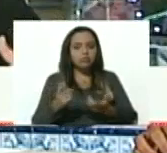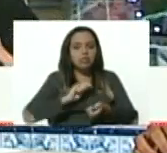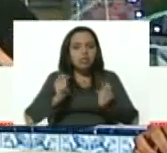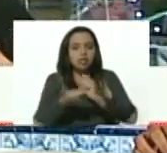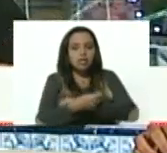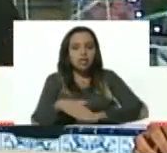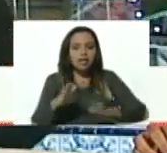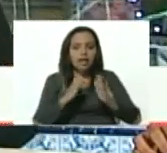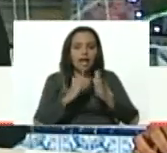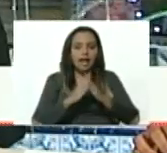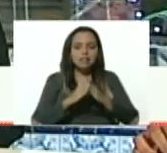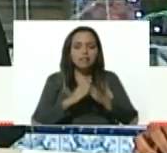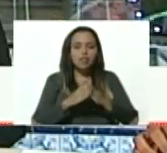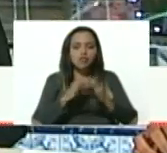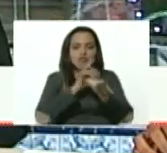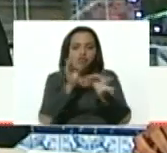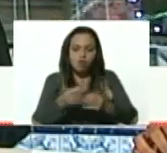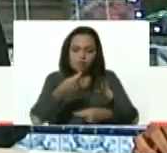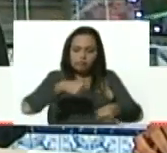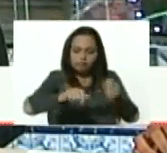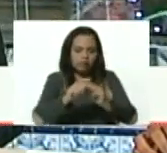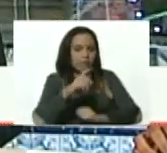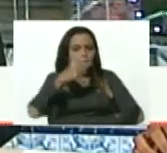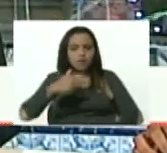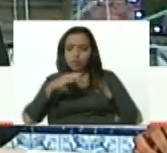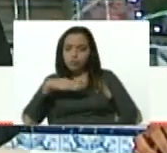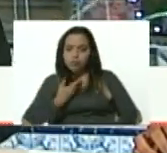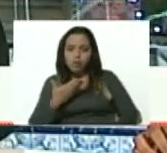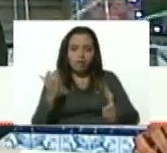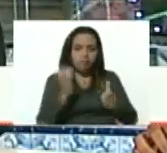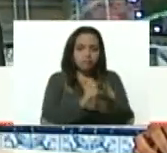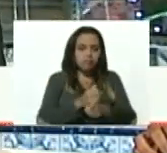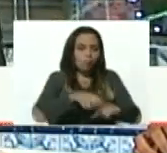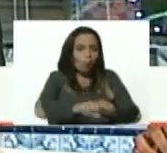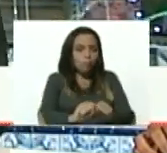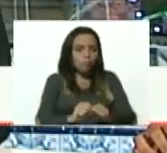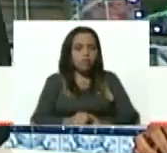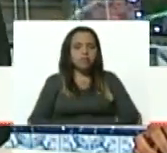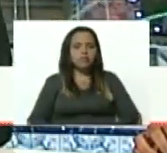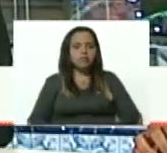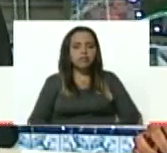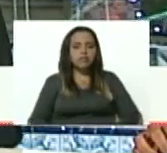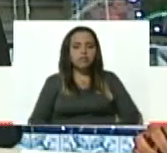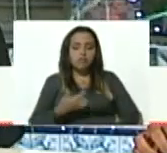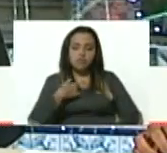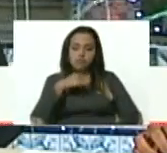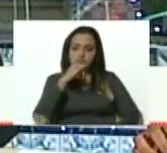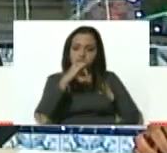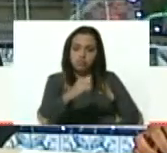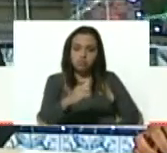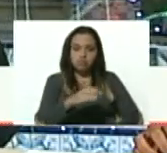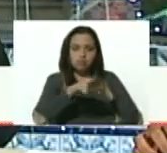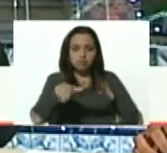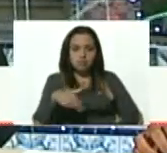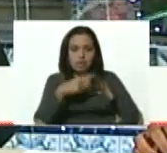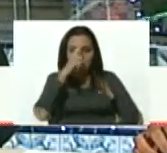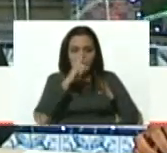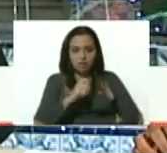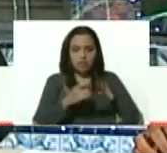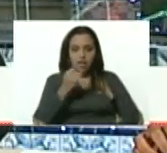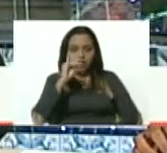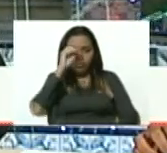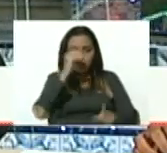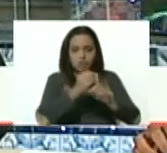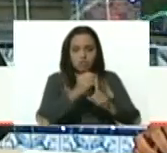vivienda en una mercancía inalcanzable. Yo anuncio, nosotros este año estamos por la meta